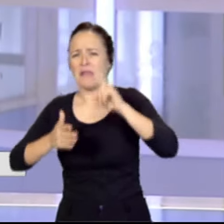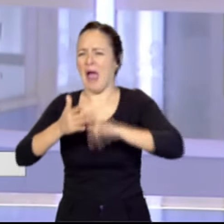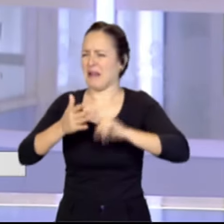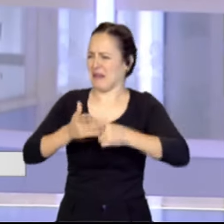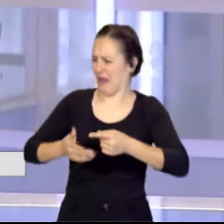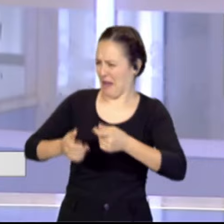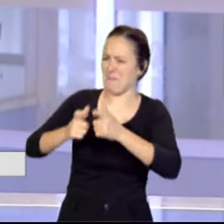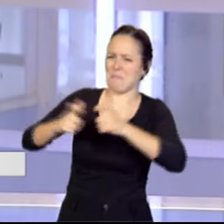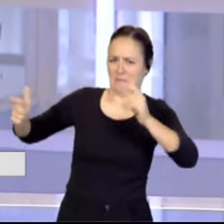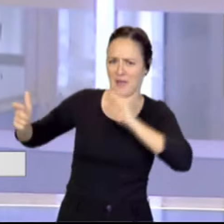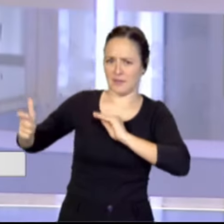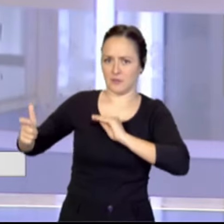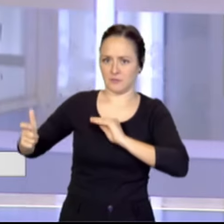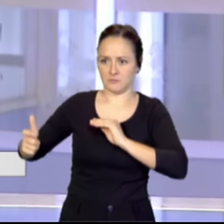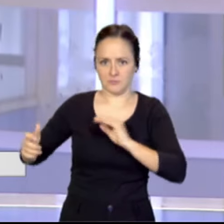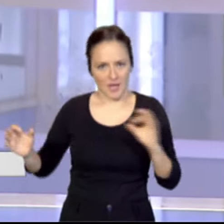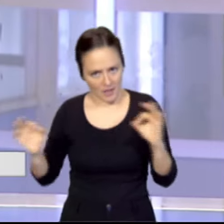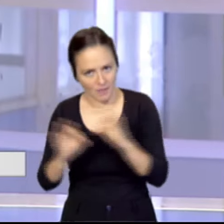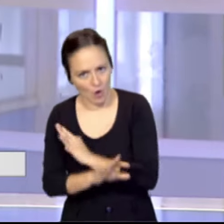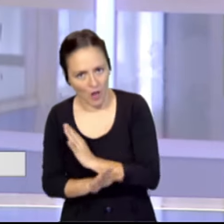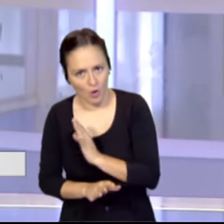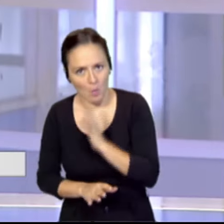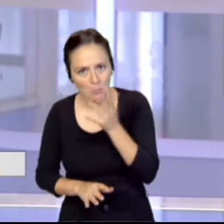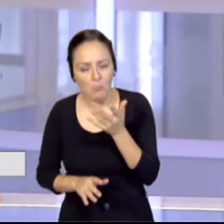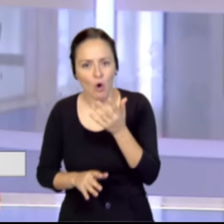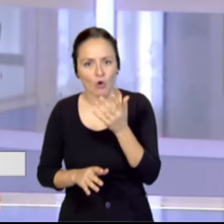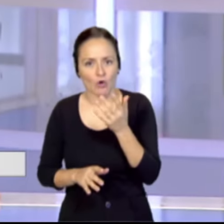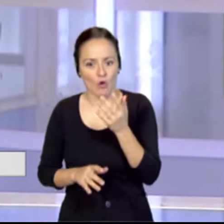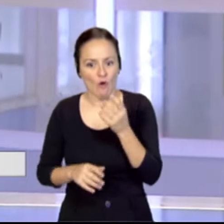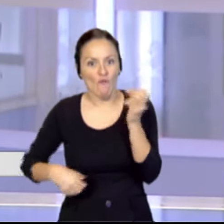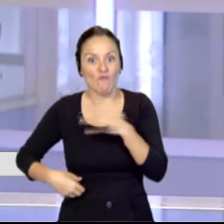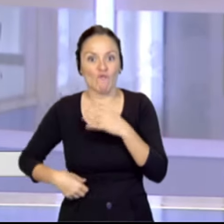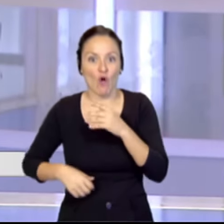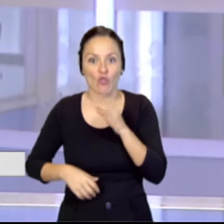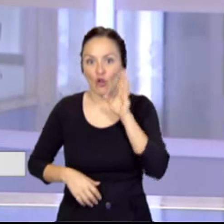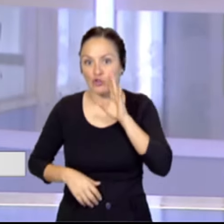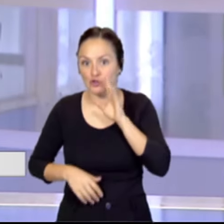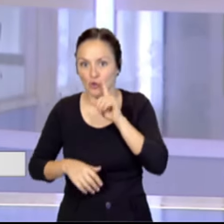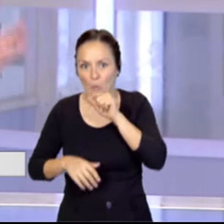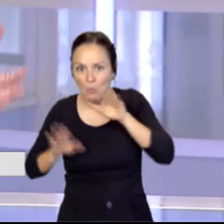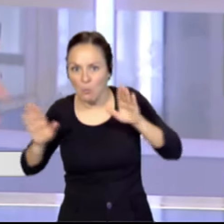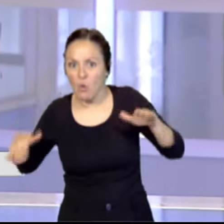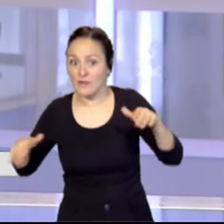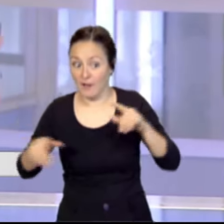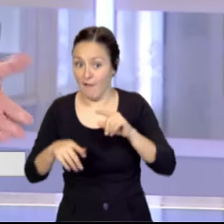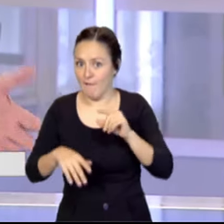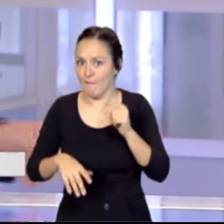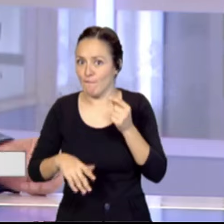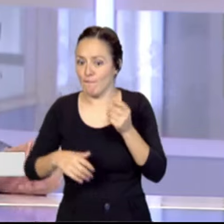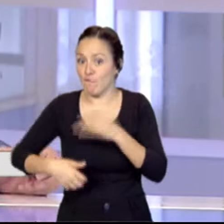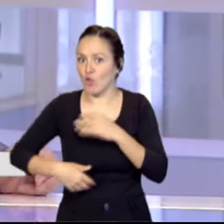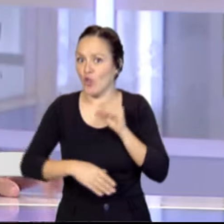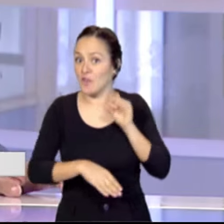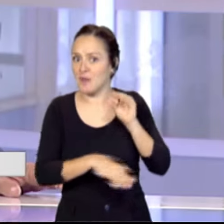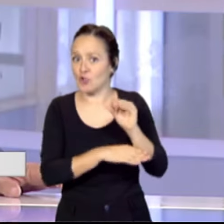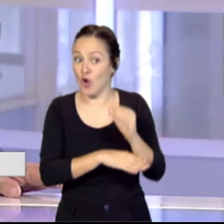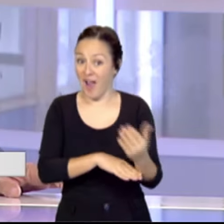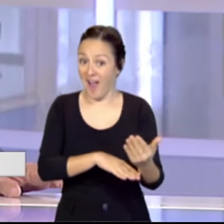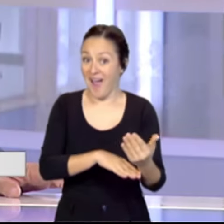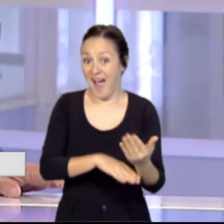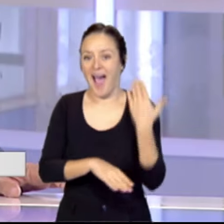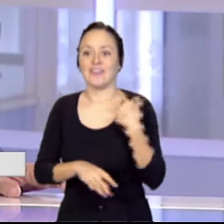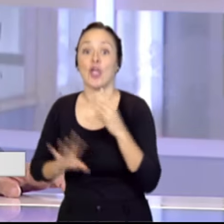propiedad está equivocado hay fondos hres que están metidos hay fondos de inversión es la lo que antes era el oro ahora es la vivienda y la